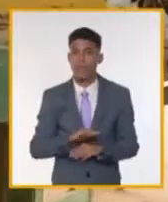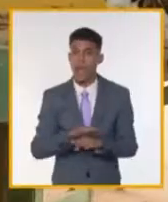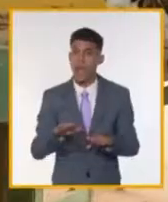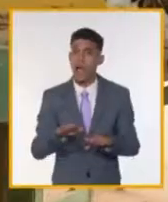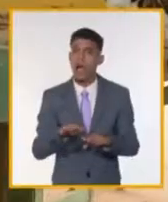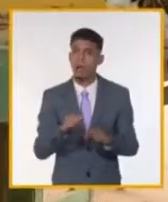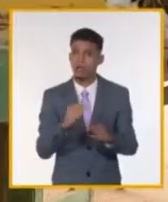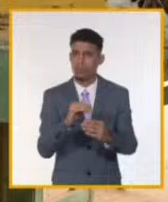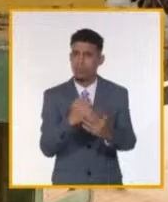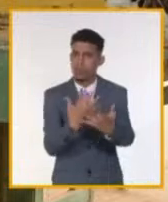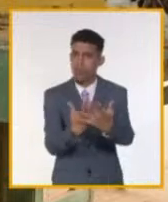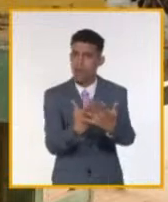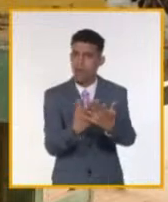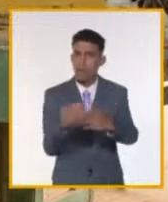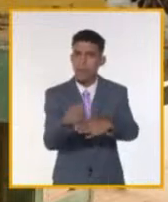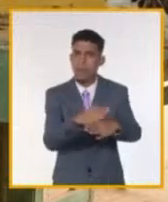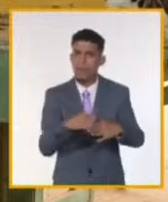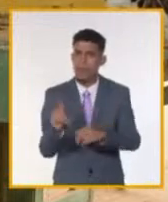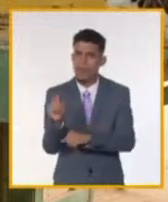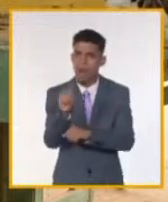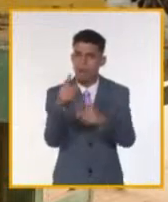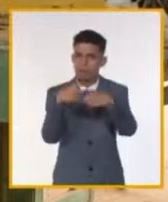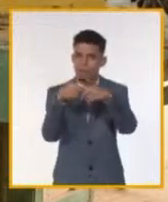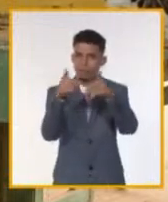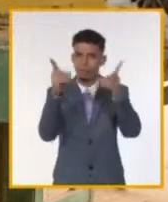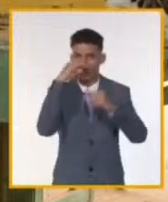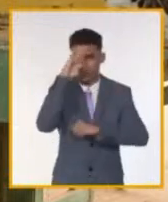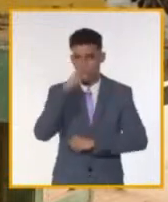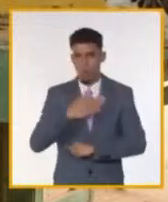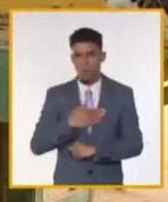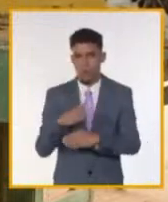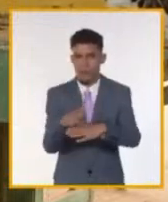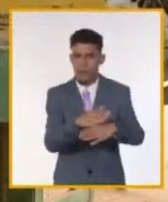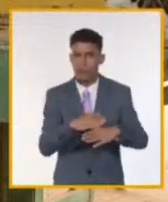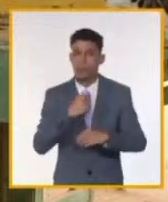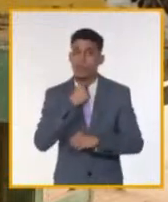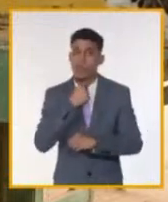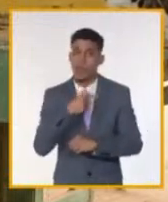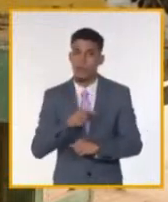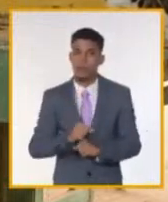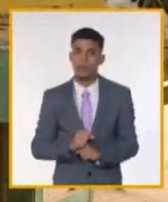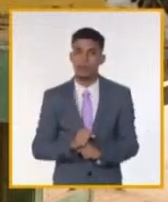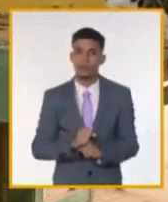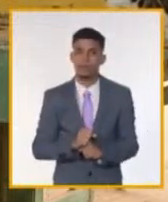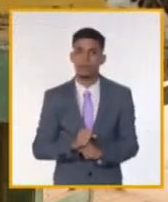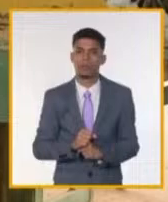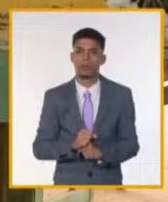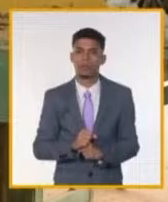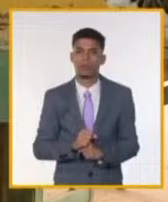en distintos tipos de cultivos. Yo pudiera nombrarte aquí, por ejemplo, los cultivos de